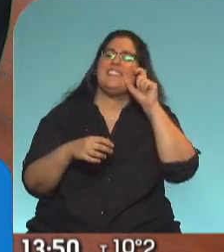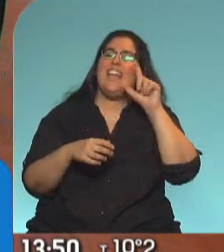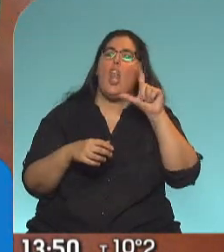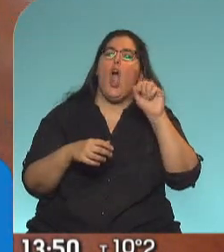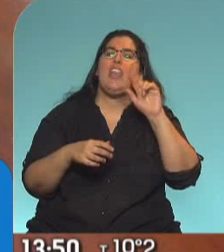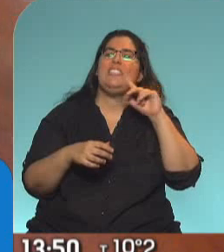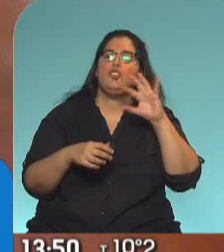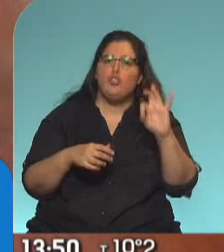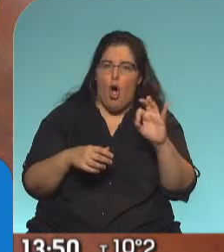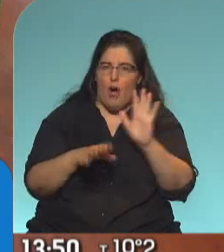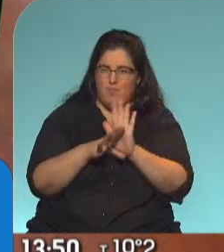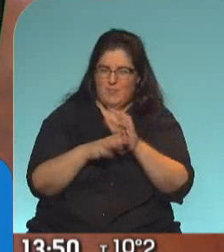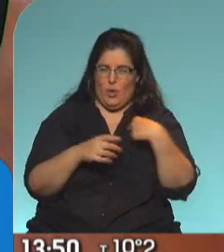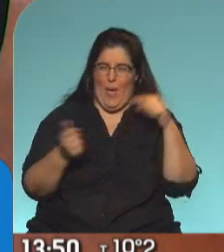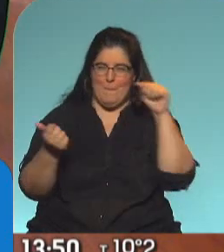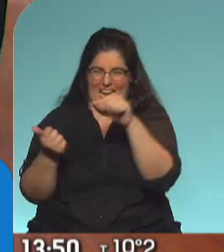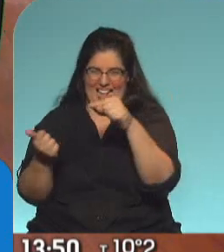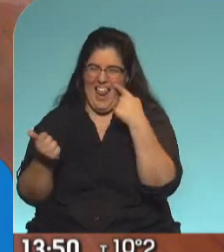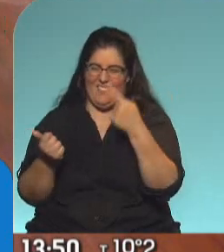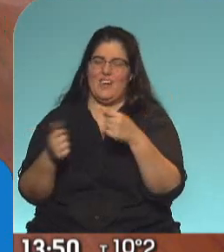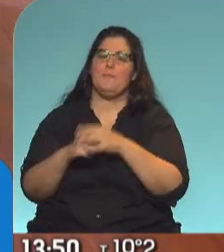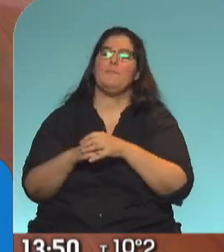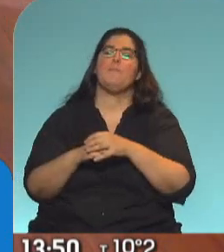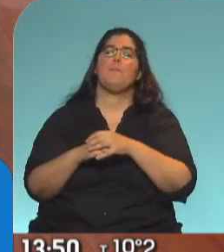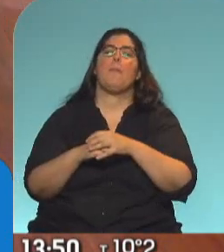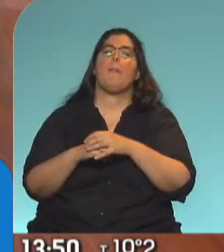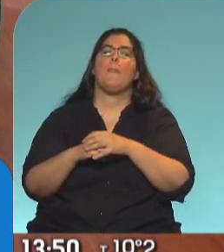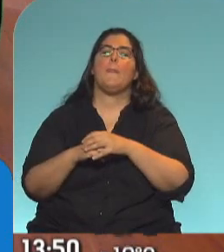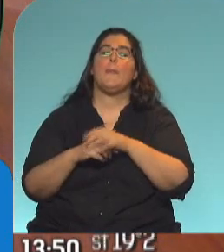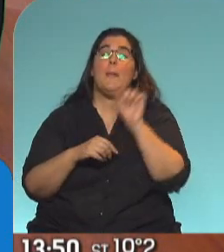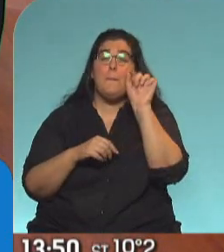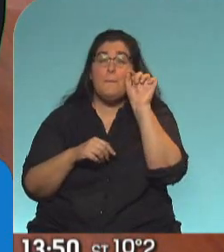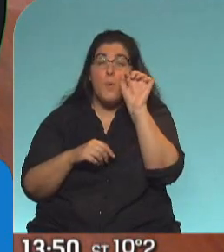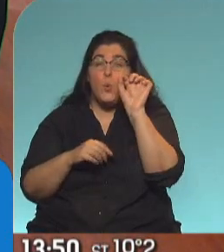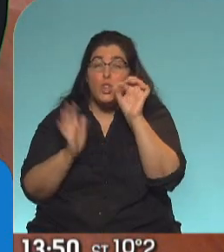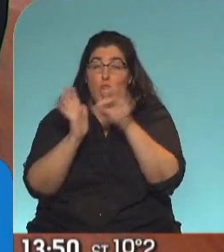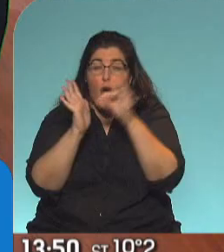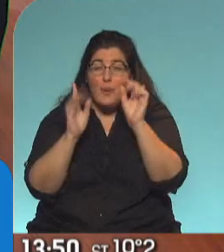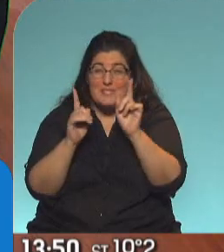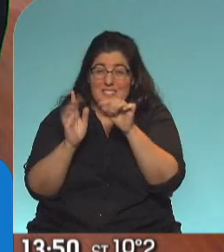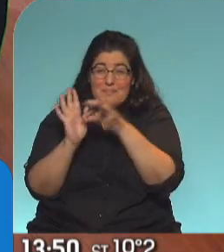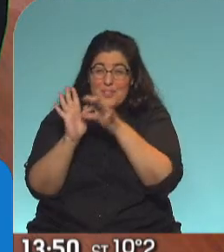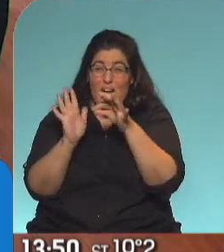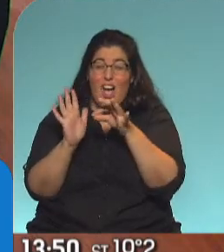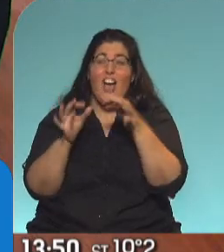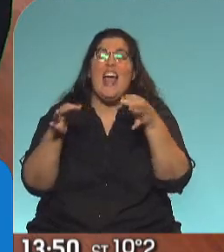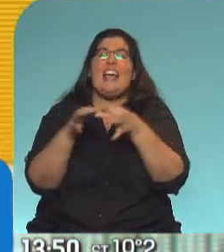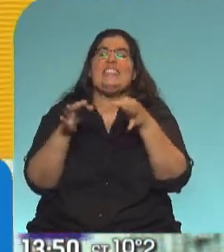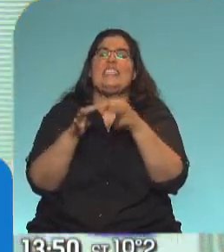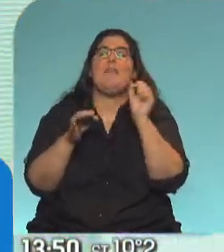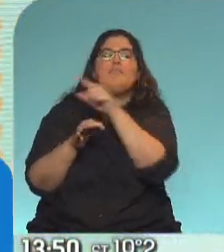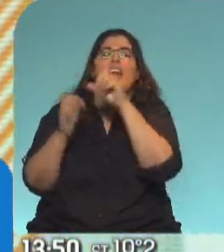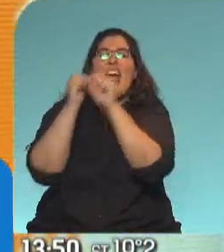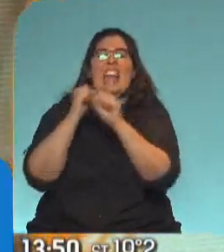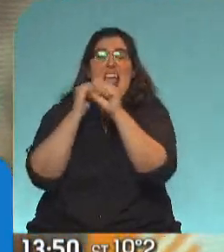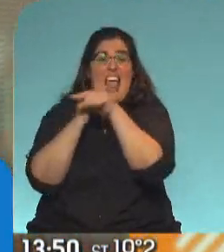queda justamente, voy a acercarme para marcarlo frente acá, a la frontera acá, turca. En este puntito. Que es una isla griega. Una